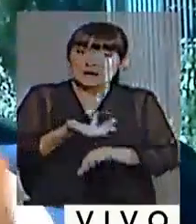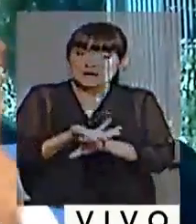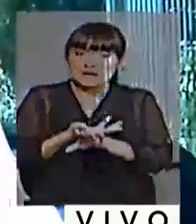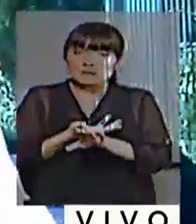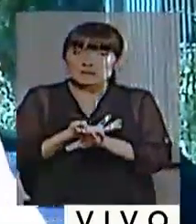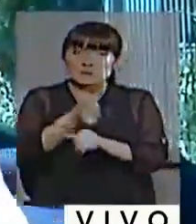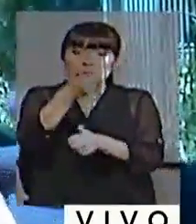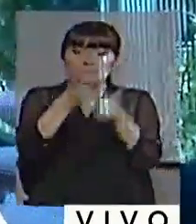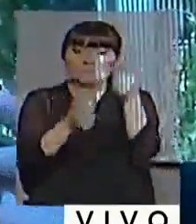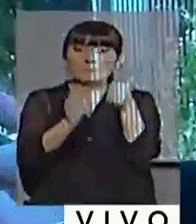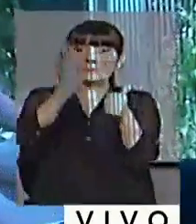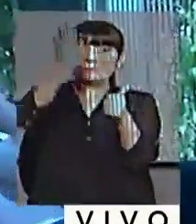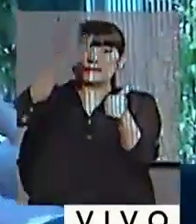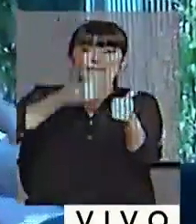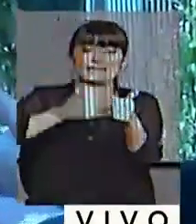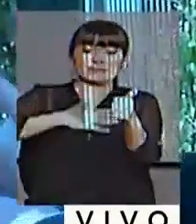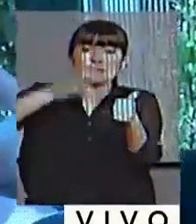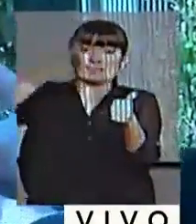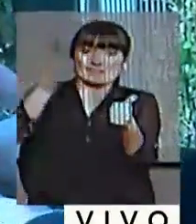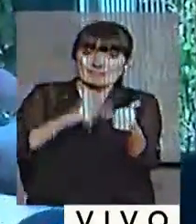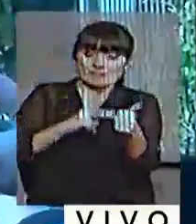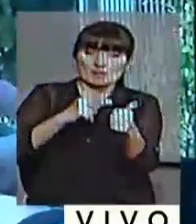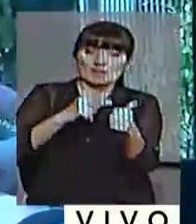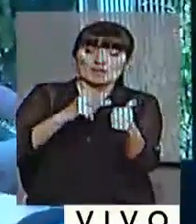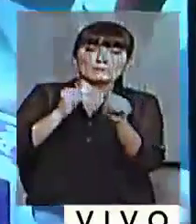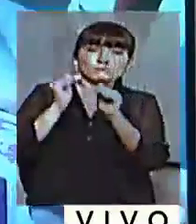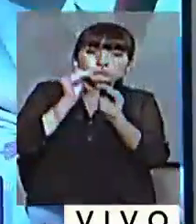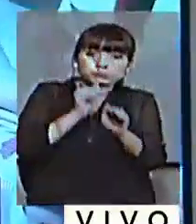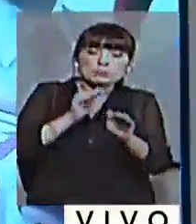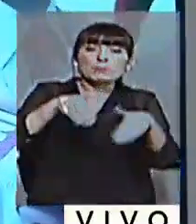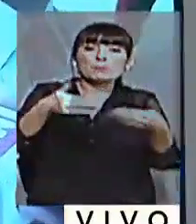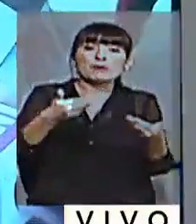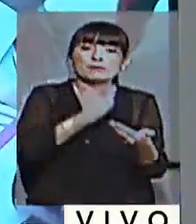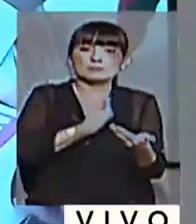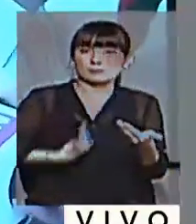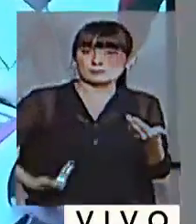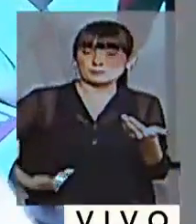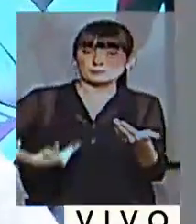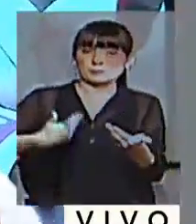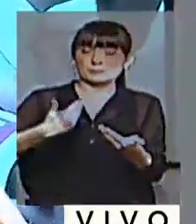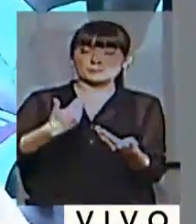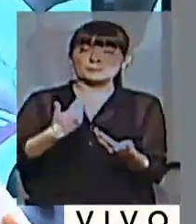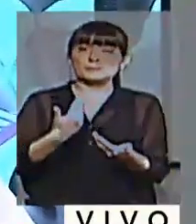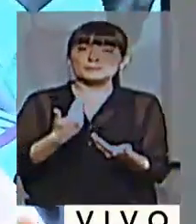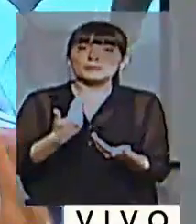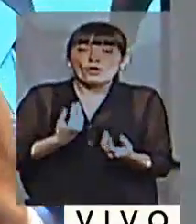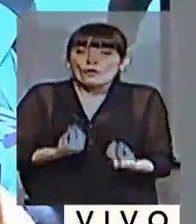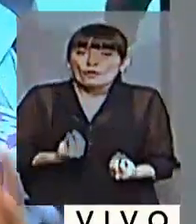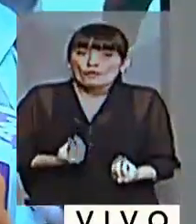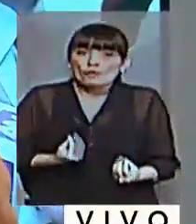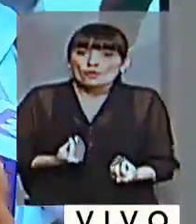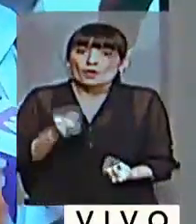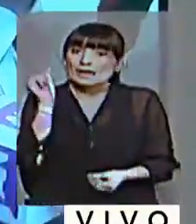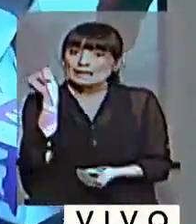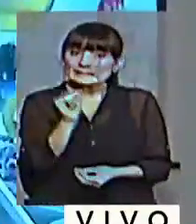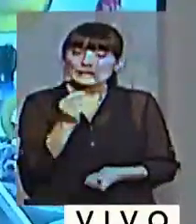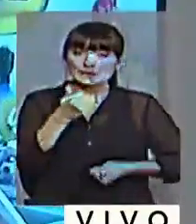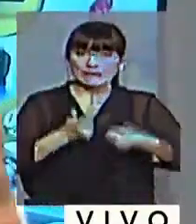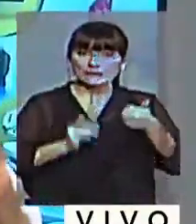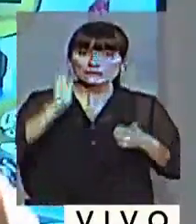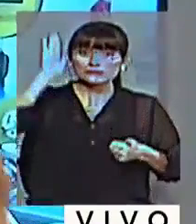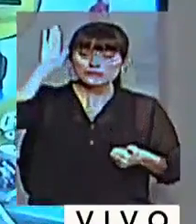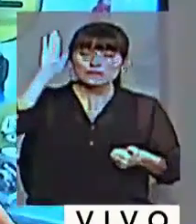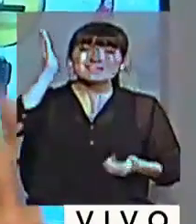de una candidatura propia para la presidencia de la República, obviamente que esa